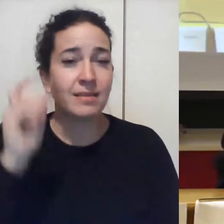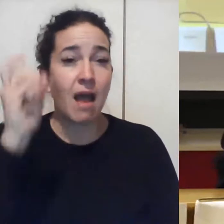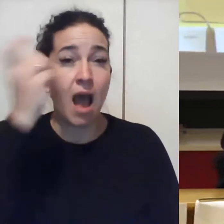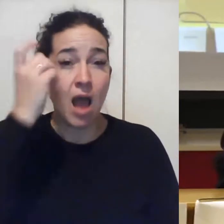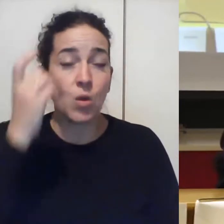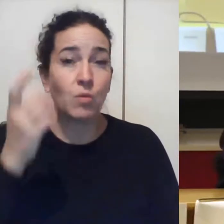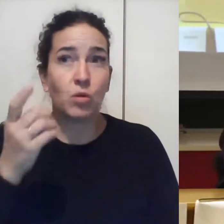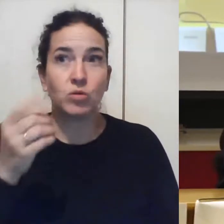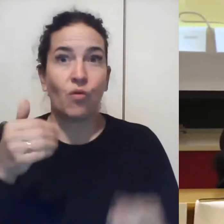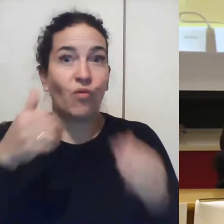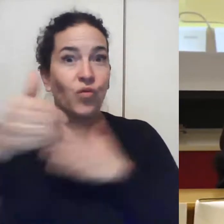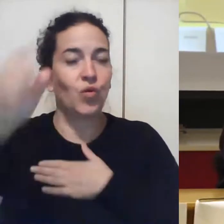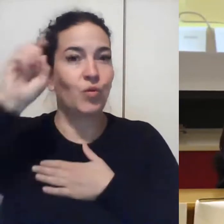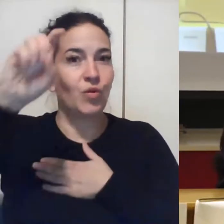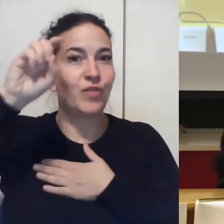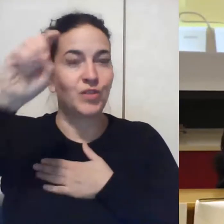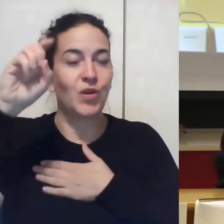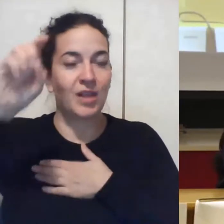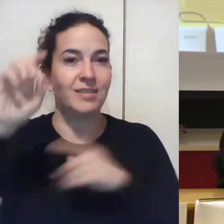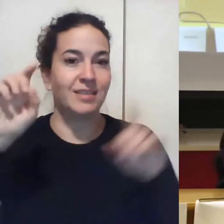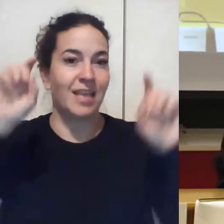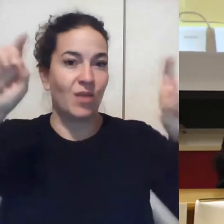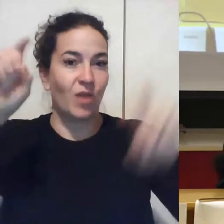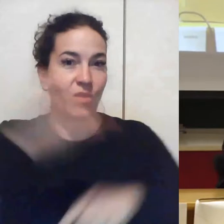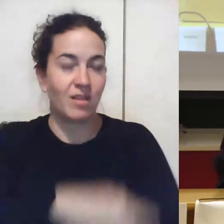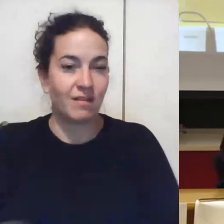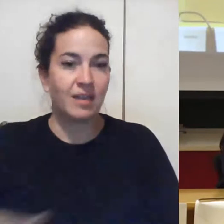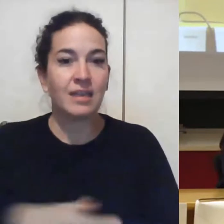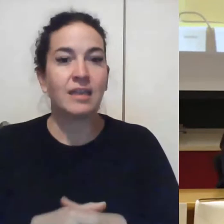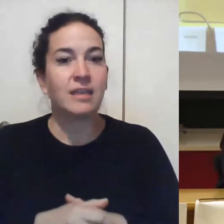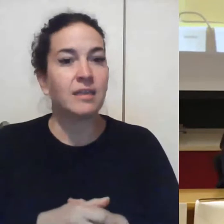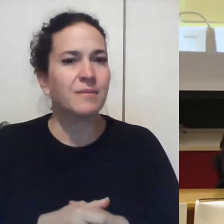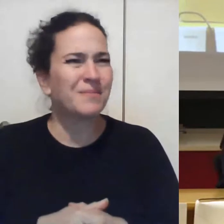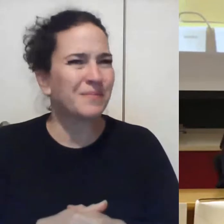de educación con los niños que